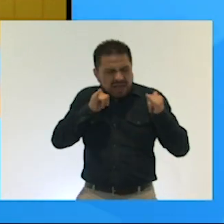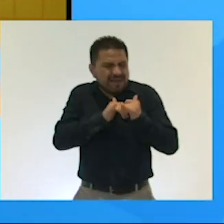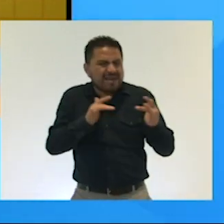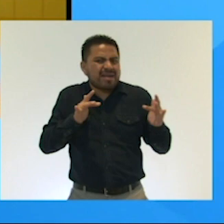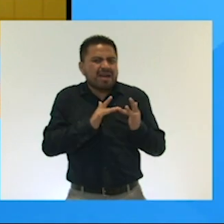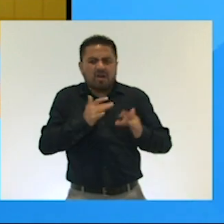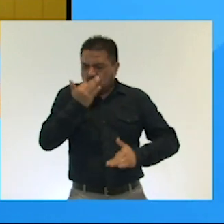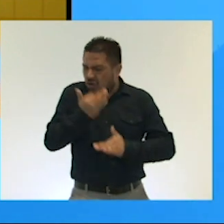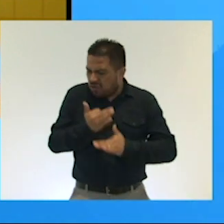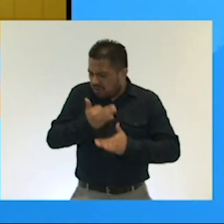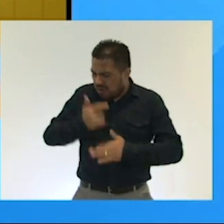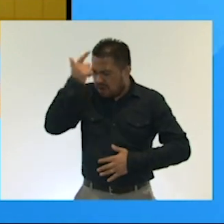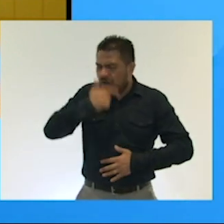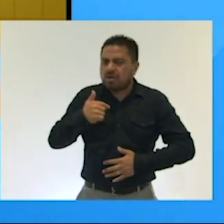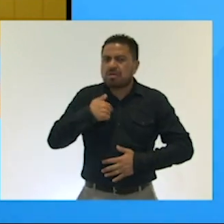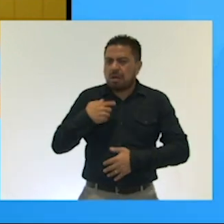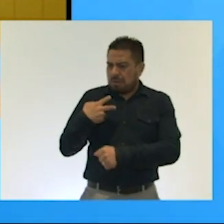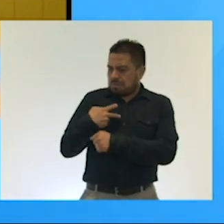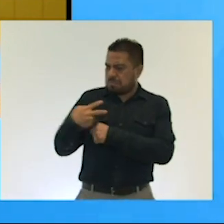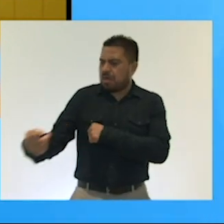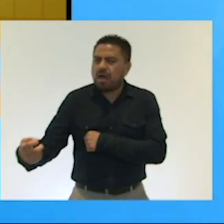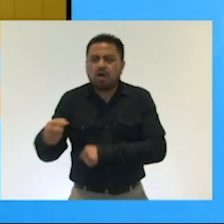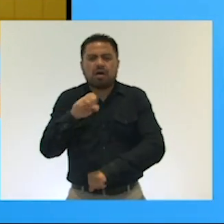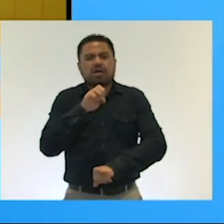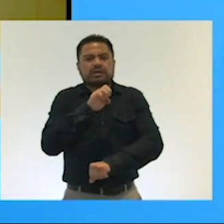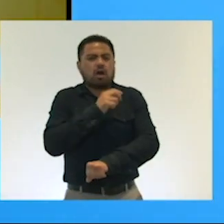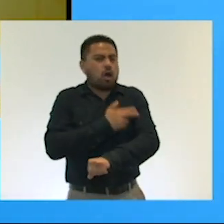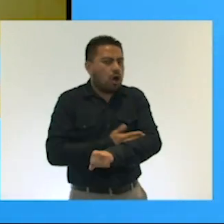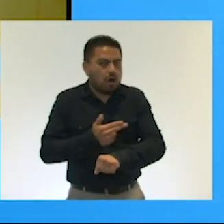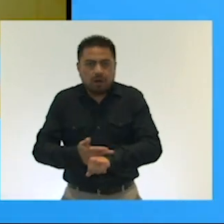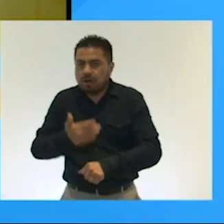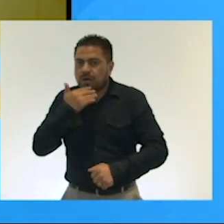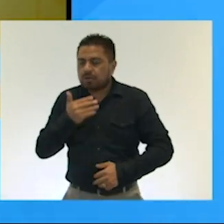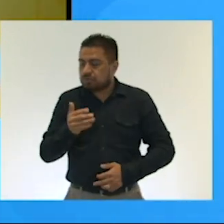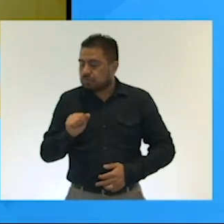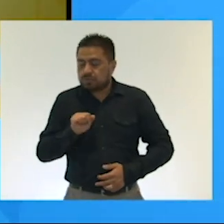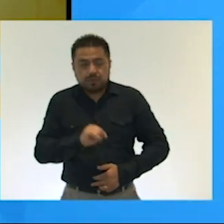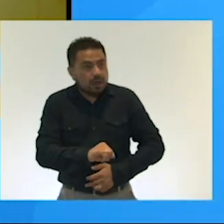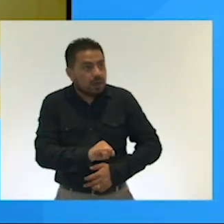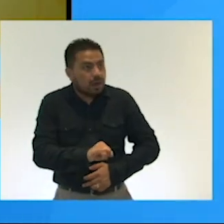esta noche yo seré el invitado de honor. ¿Ah, sí?